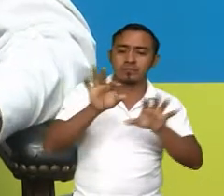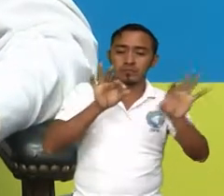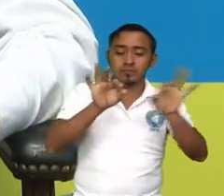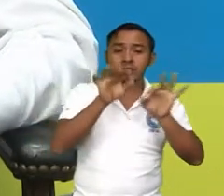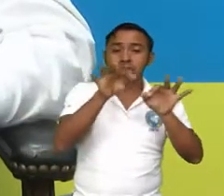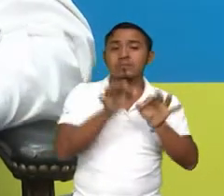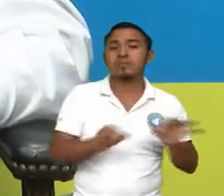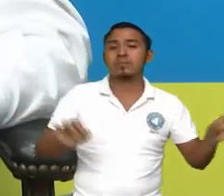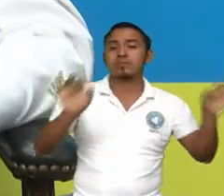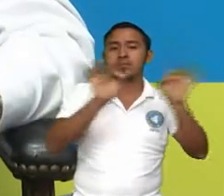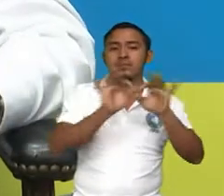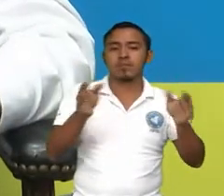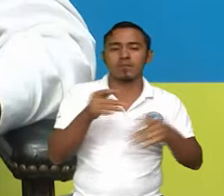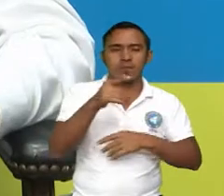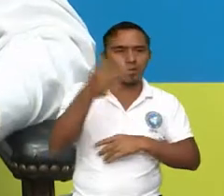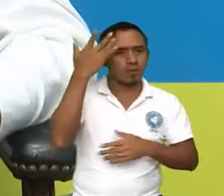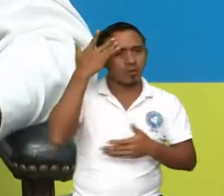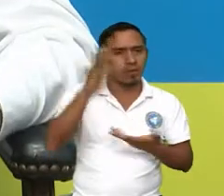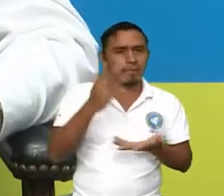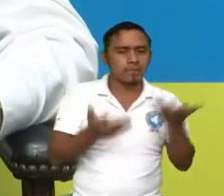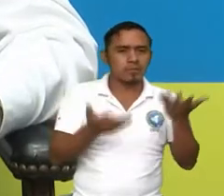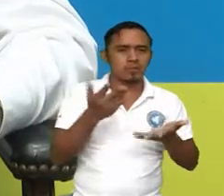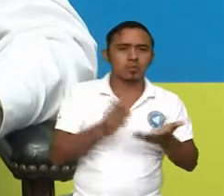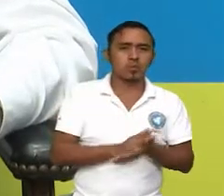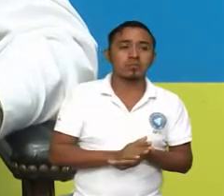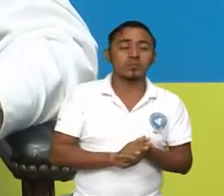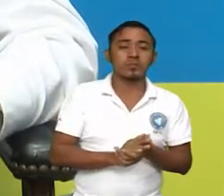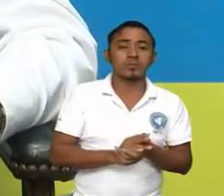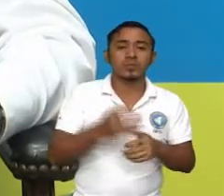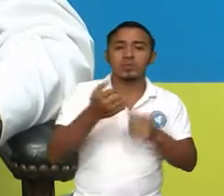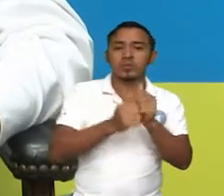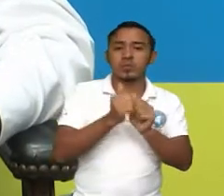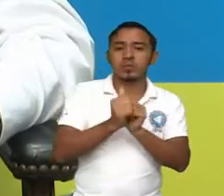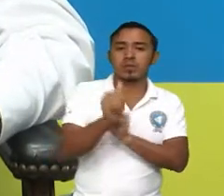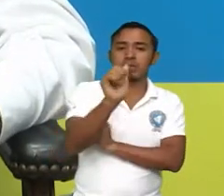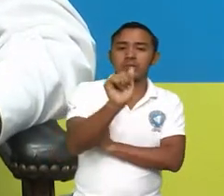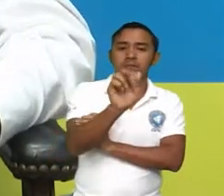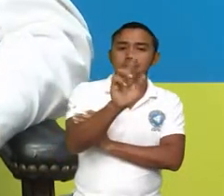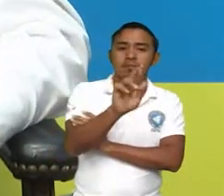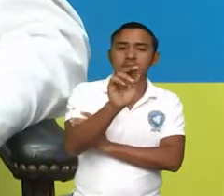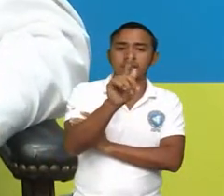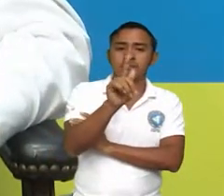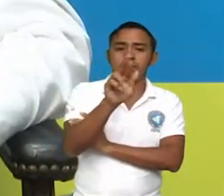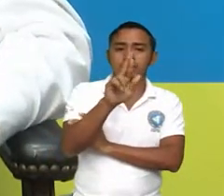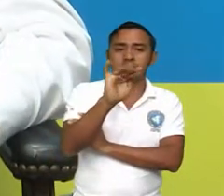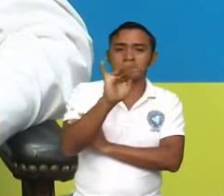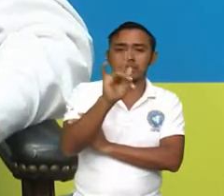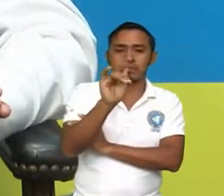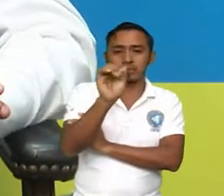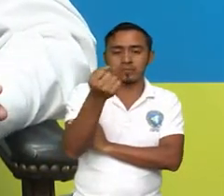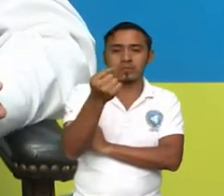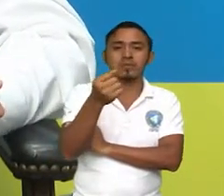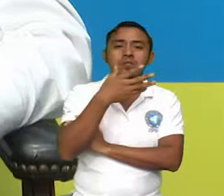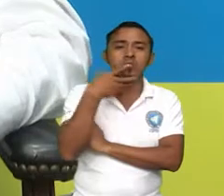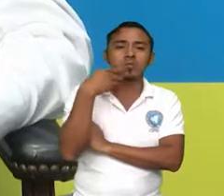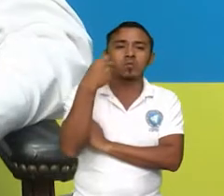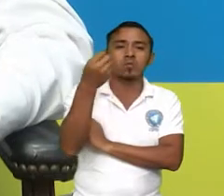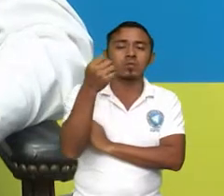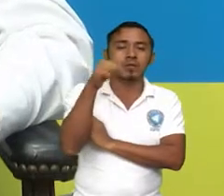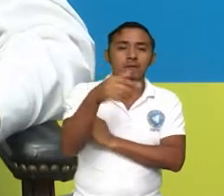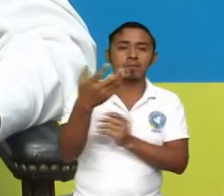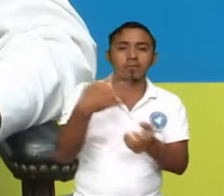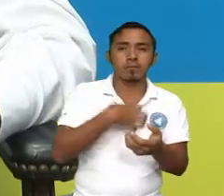importancia usted ha escuchado hablar de la crítica juvenil y sus síntomas ese es el tema de hoy para ello hemos invitado